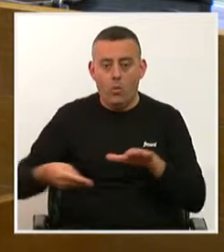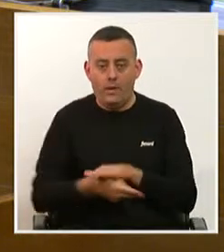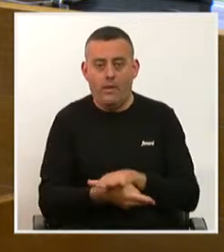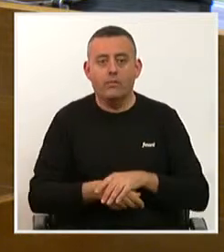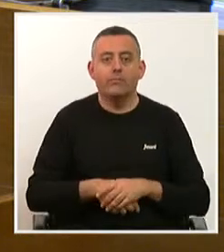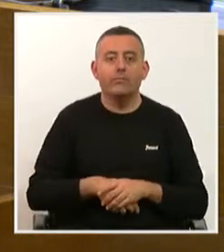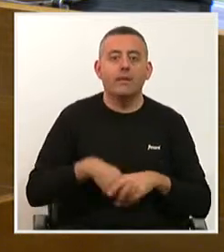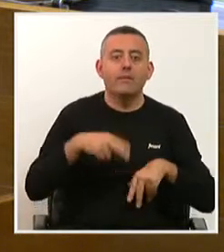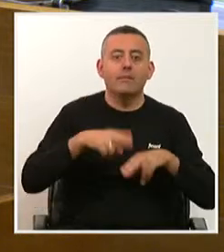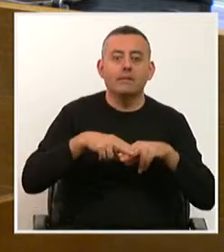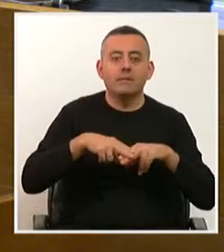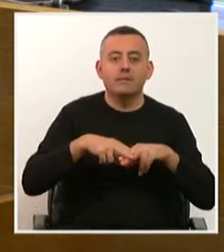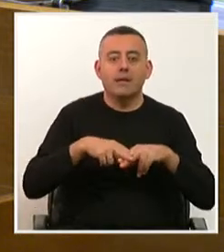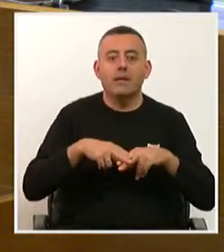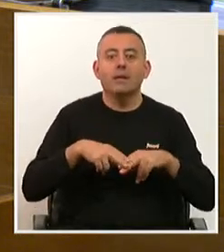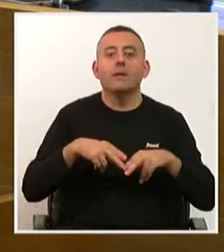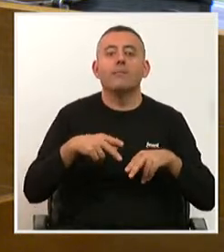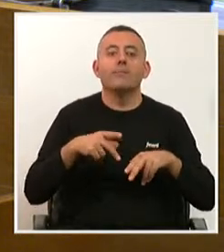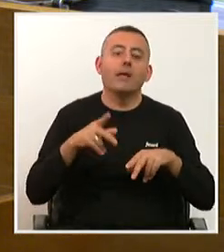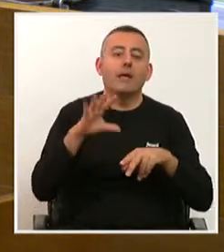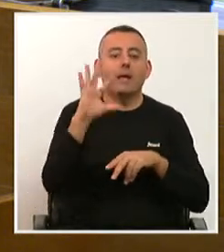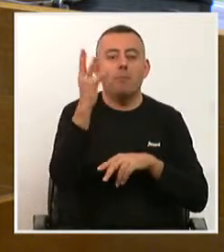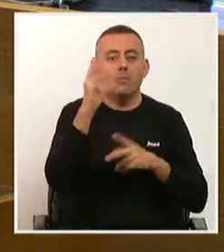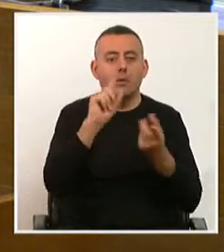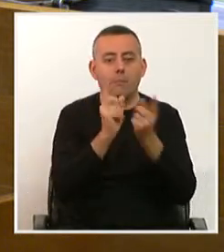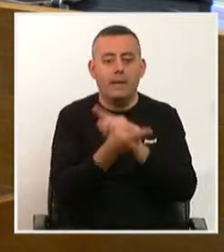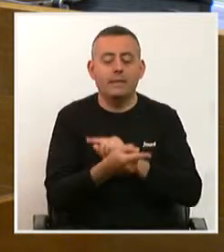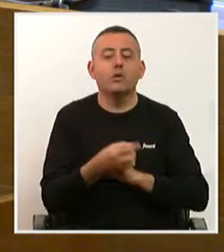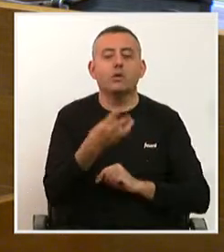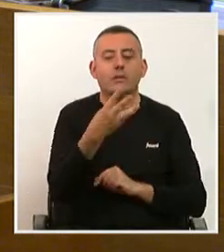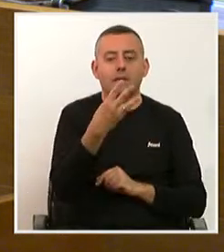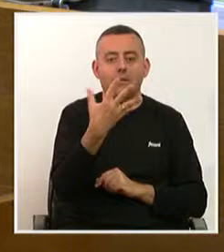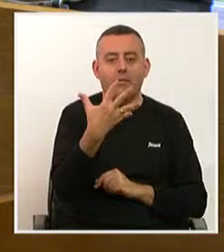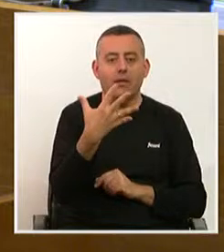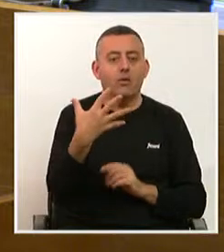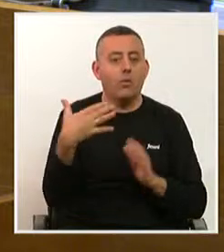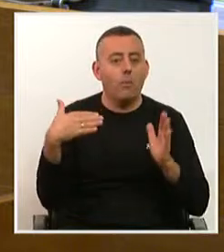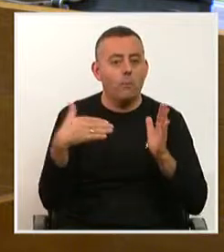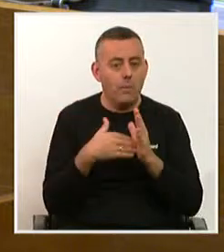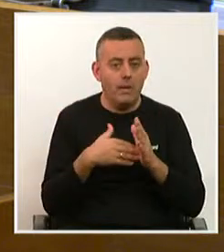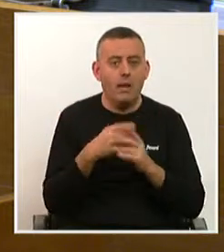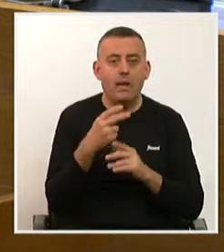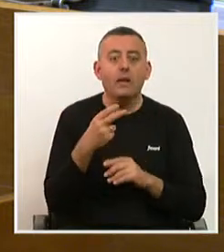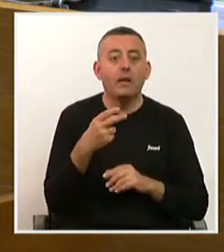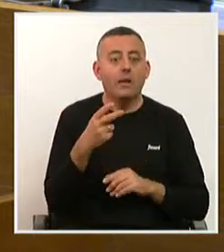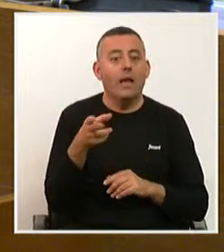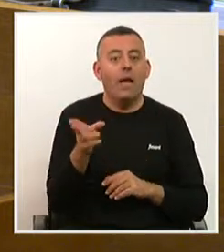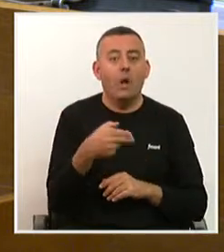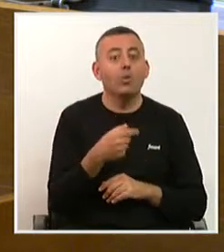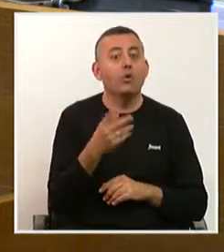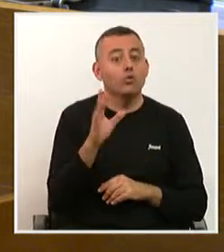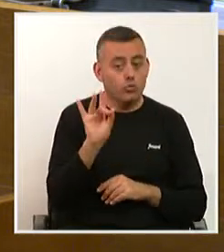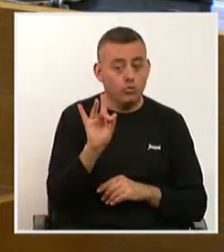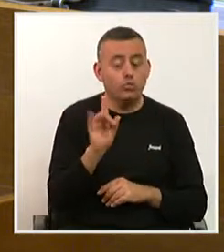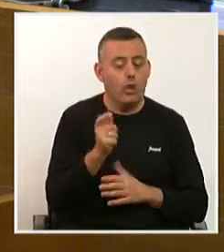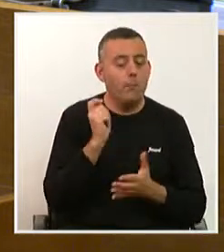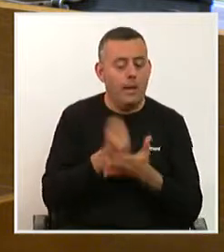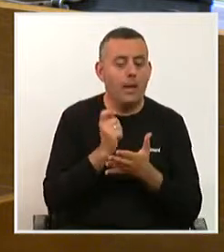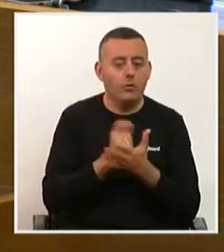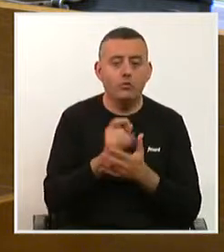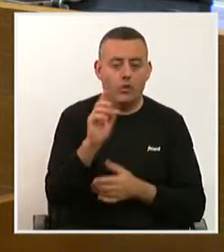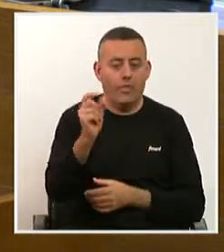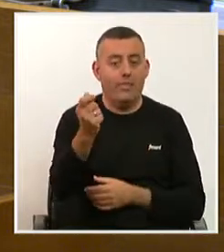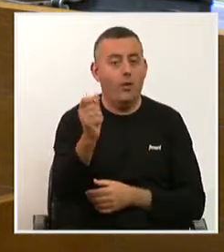climático 35,000 Para eso sí que han tenido gobierno para bailes y fiestas que es lo que le gusta a ustedes el bailecito Para eso sí que ha habido